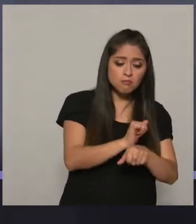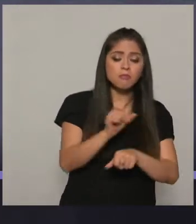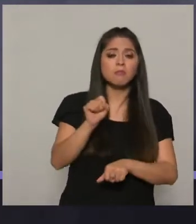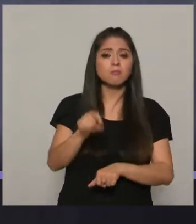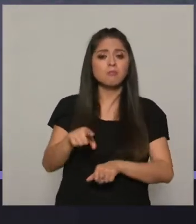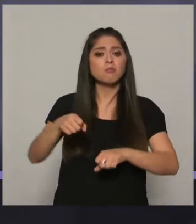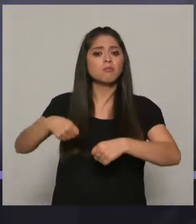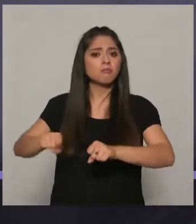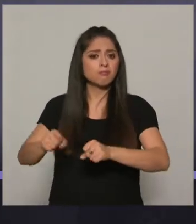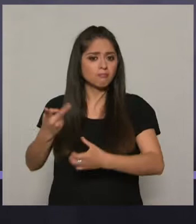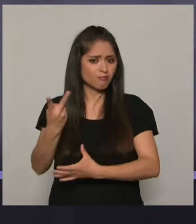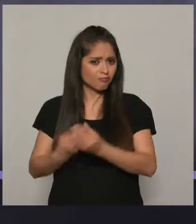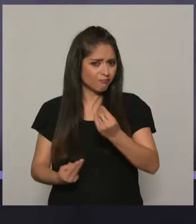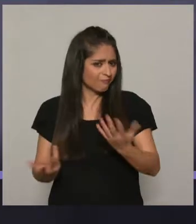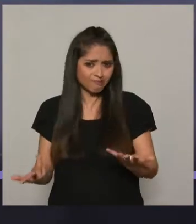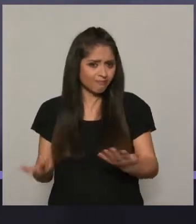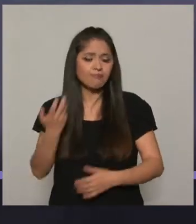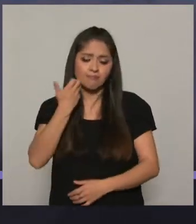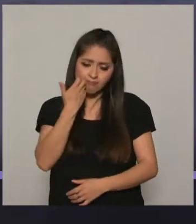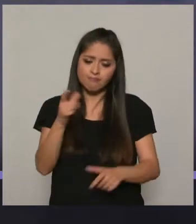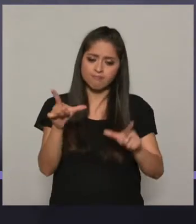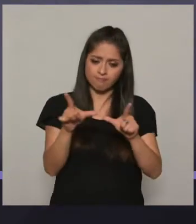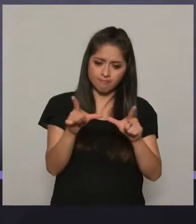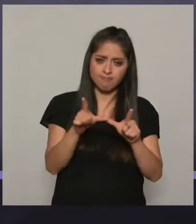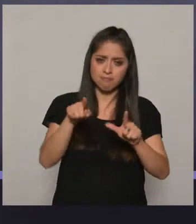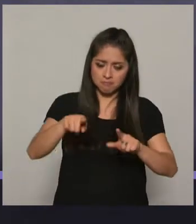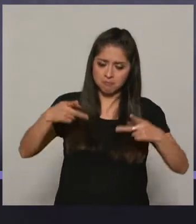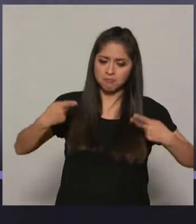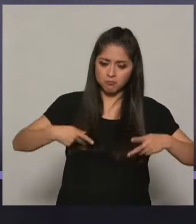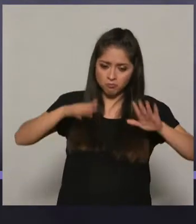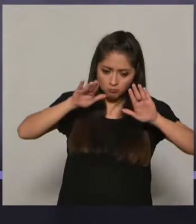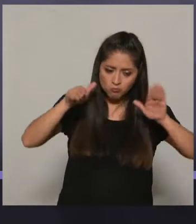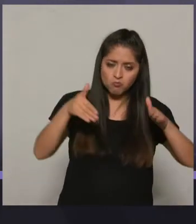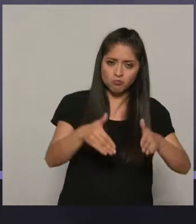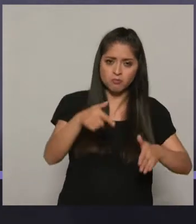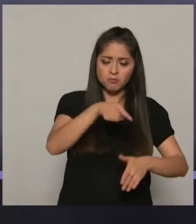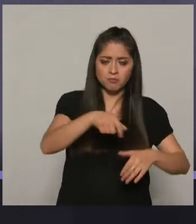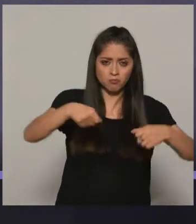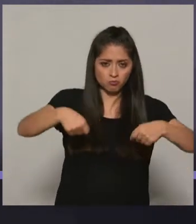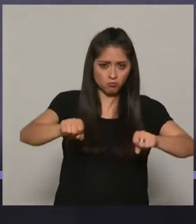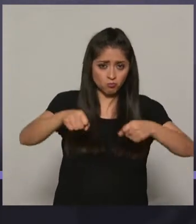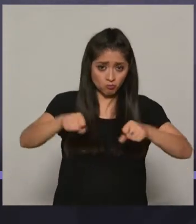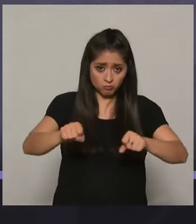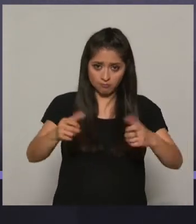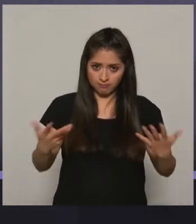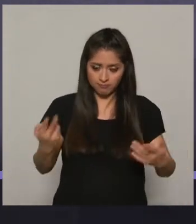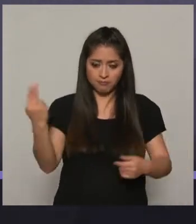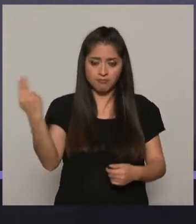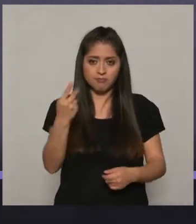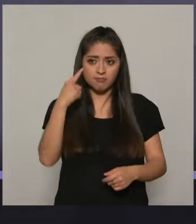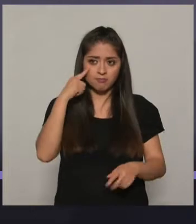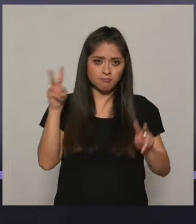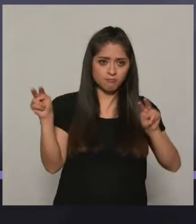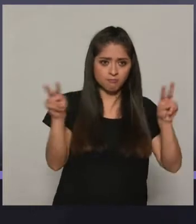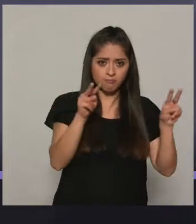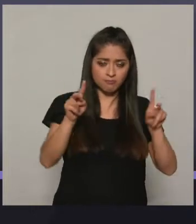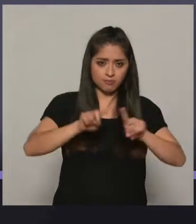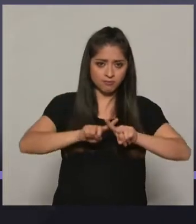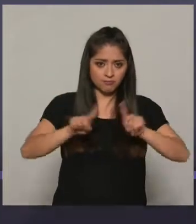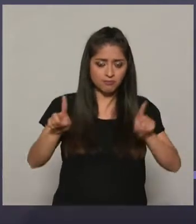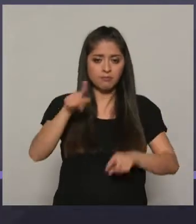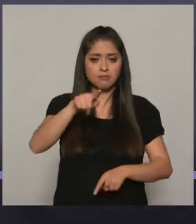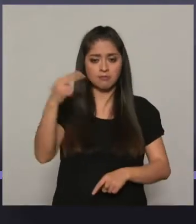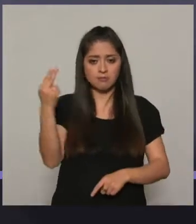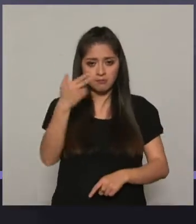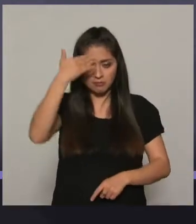queremos tener una licencia que esté diseñada especialmente para las personas que conducen una motocicleta, porque obviamente necesitan una pericia distinta, necesitan conocer el